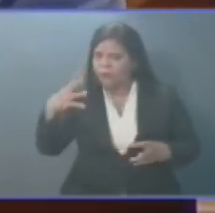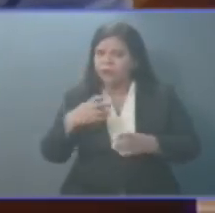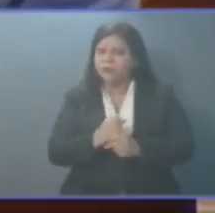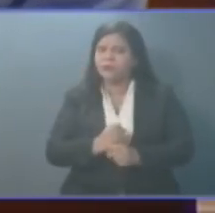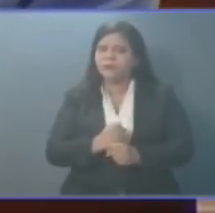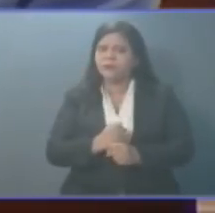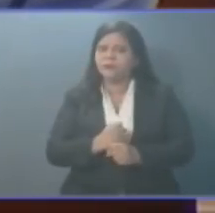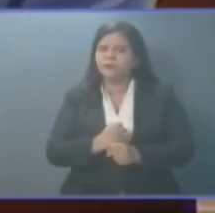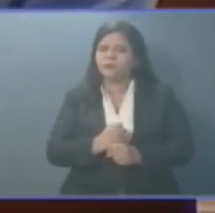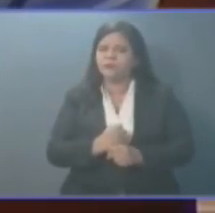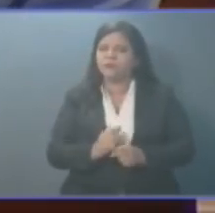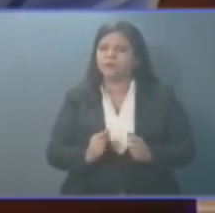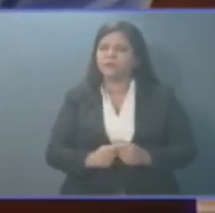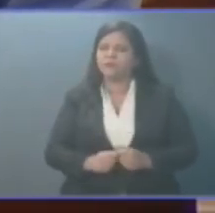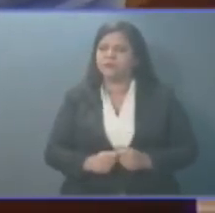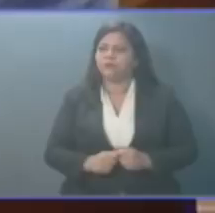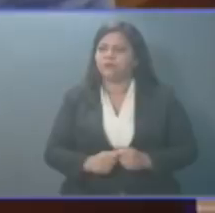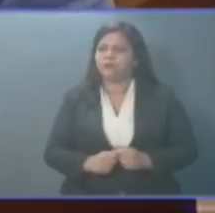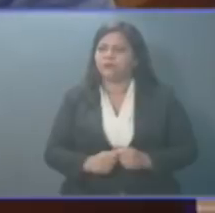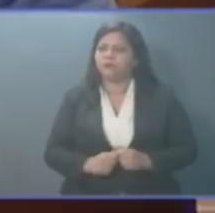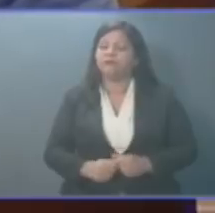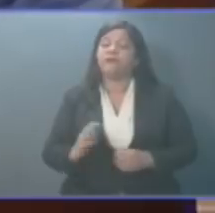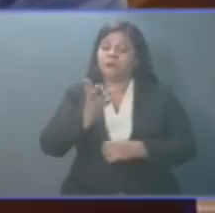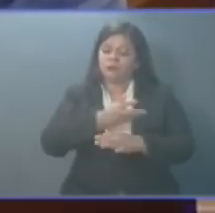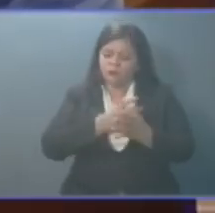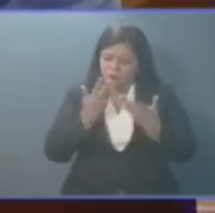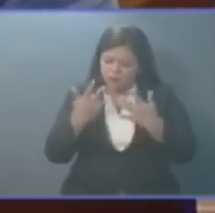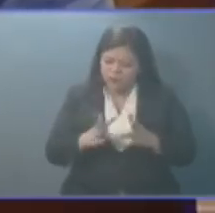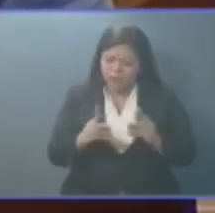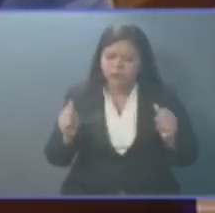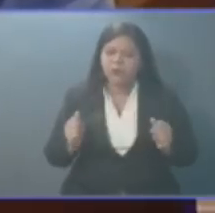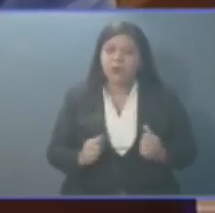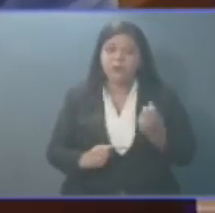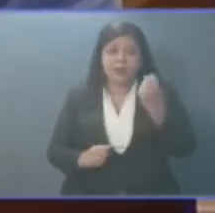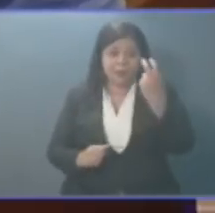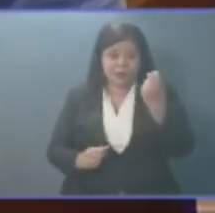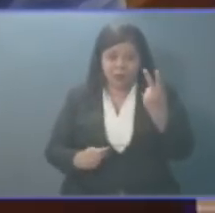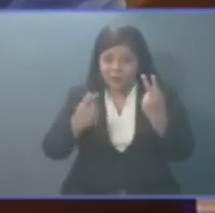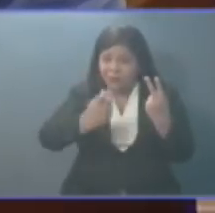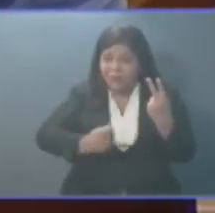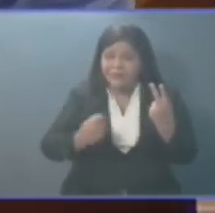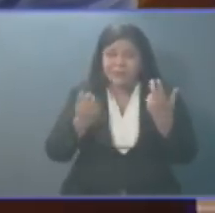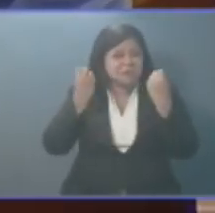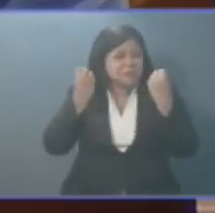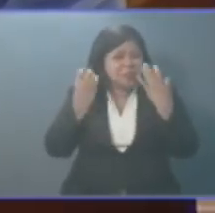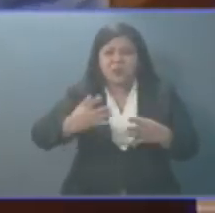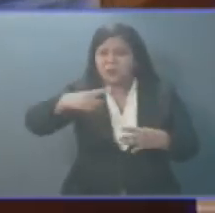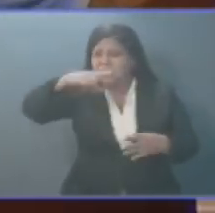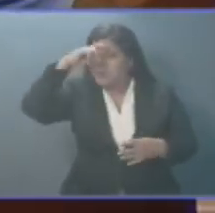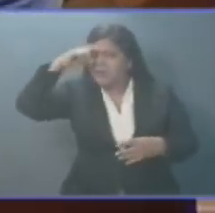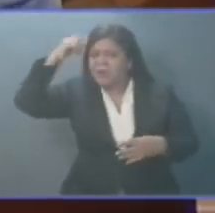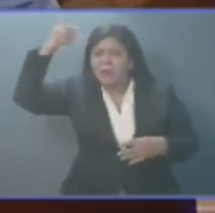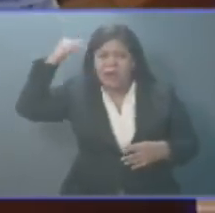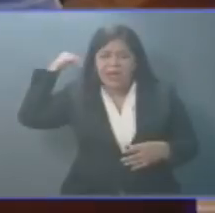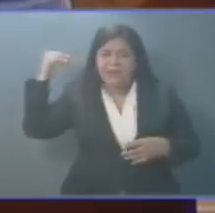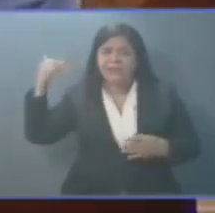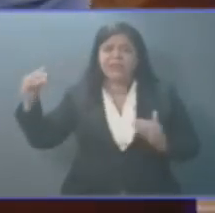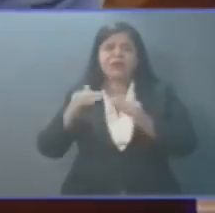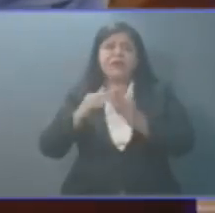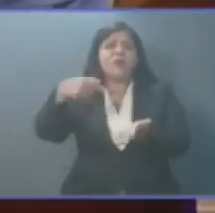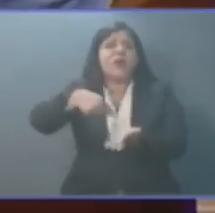este desafiante de año. Hemos resuelto en 12 meses muchas de las obras que nos dejaron como